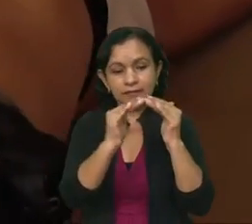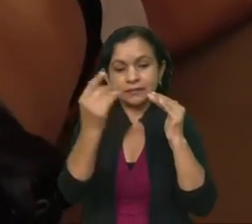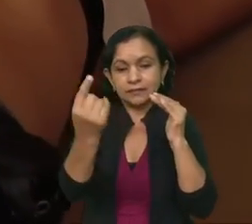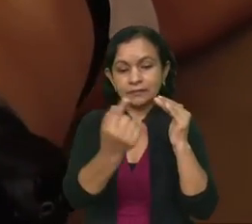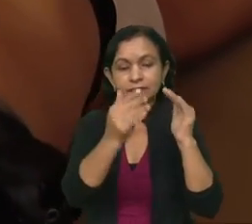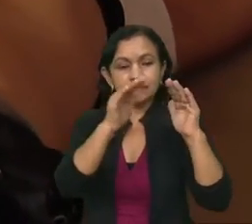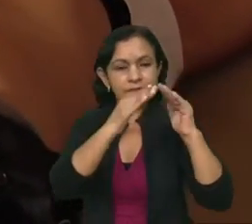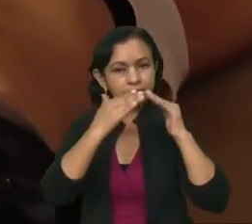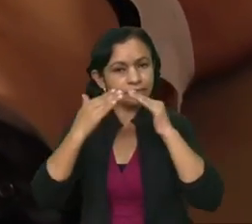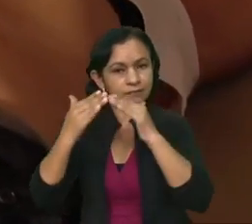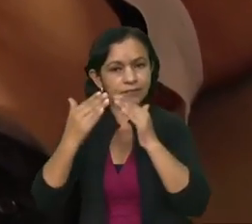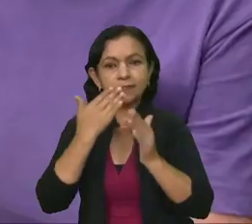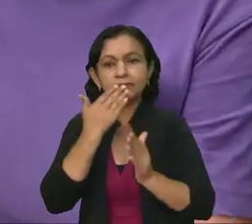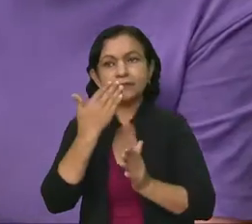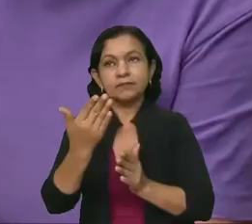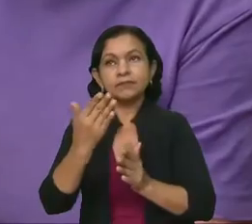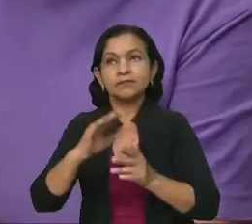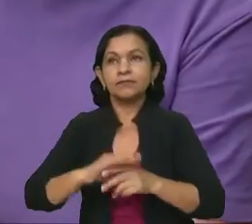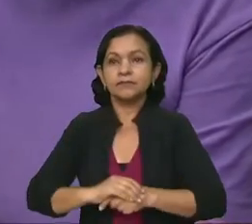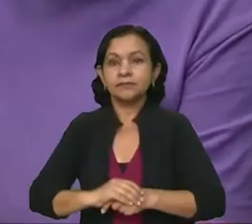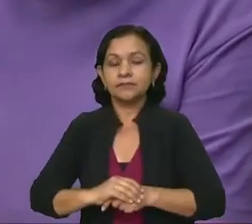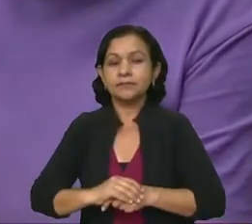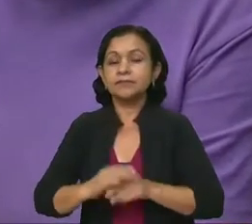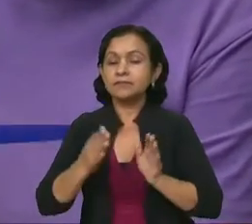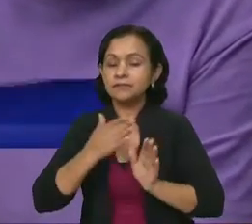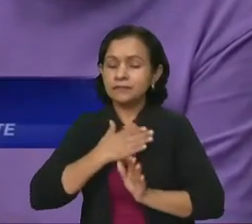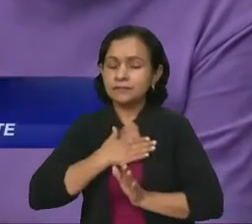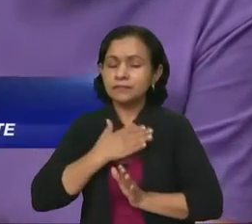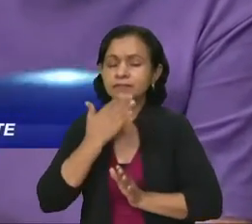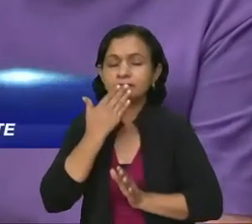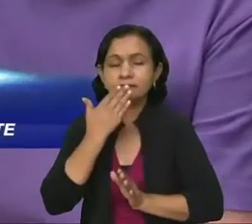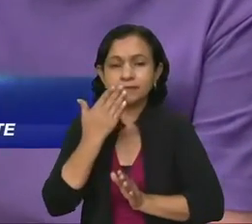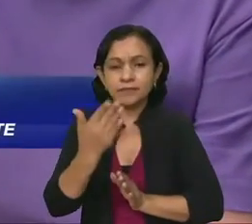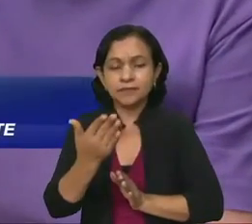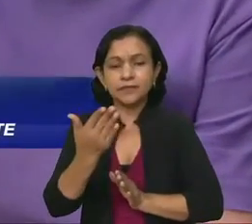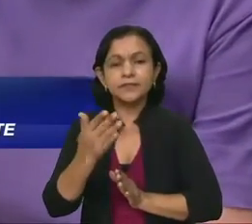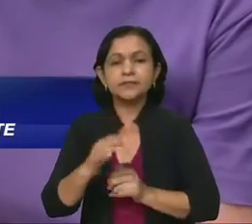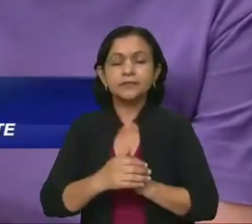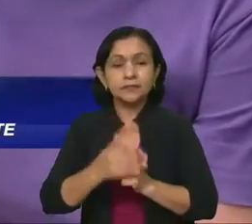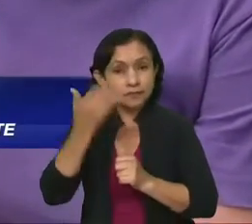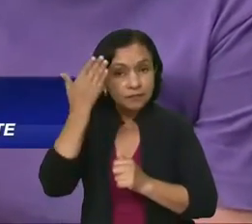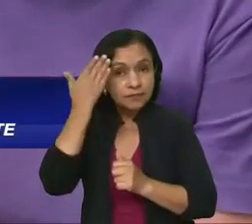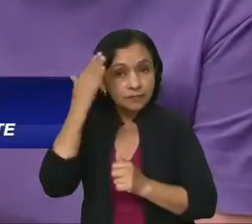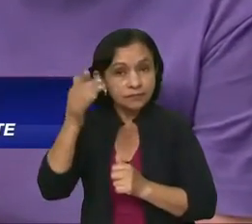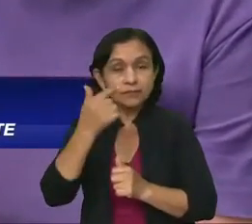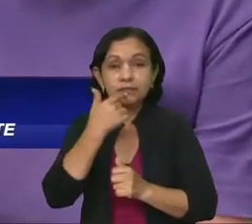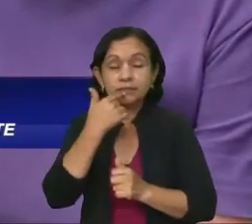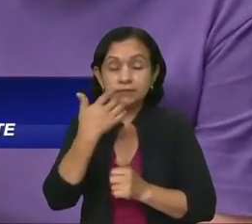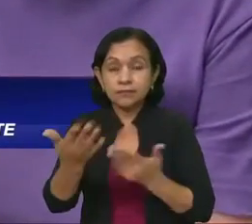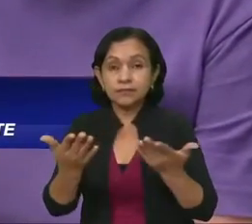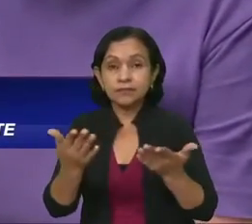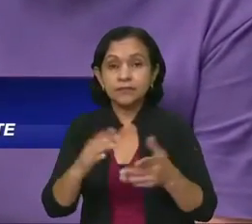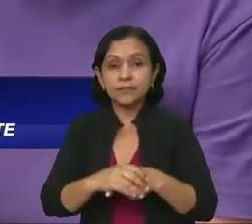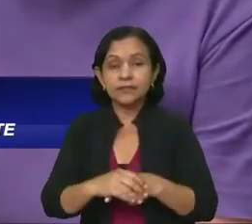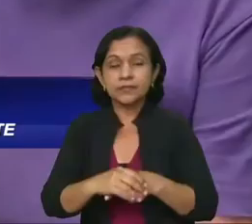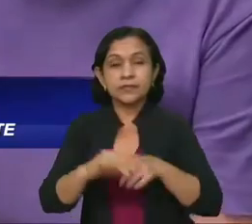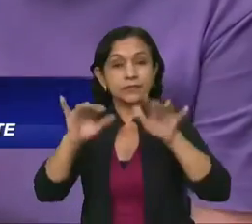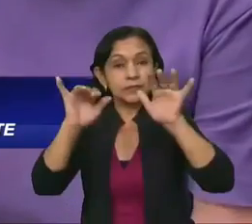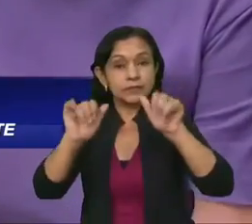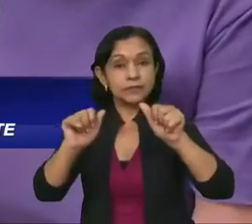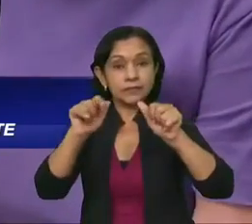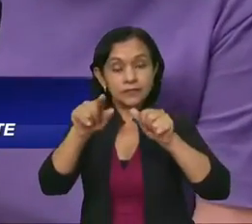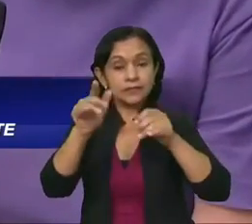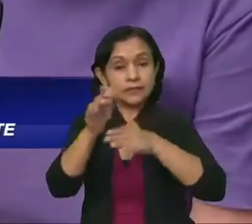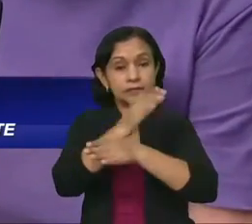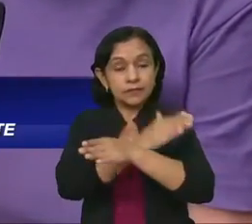y comunidades. Pues me parece muy bueno. ¿Sabe por qué? Porque ya lo que se